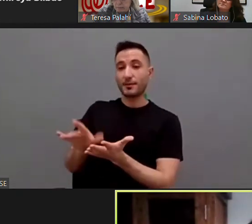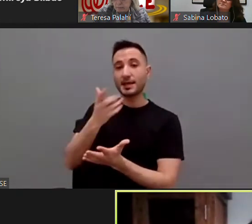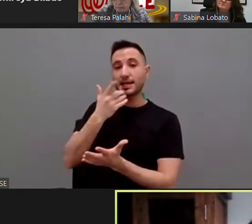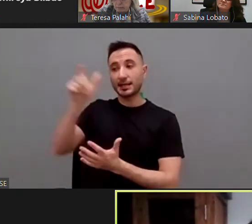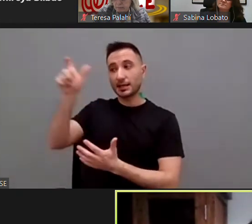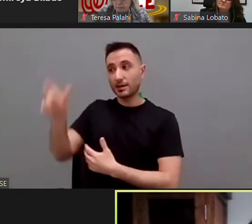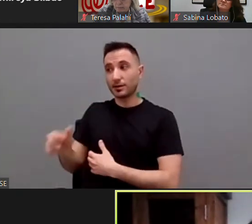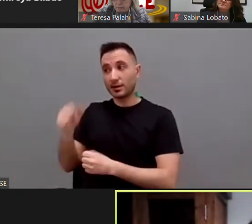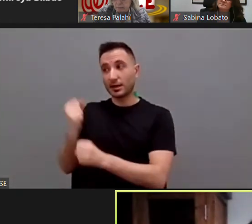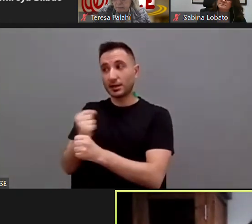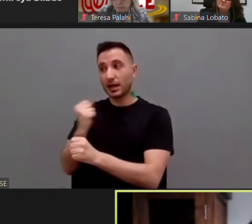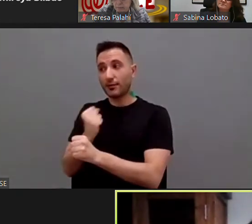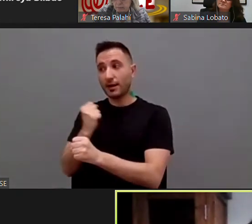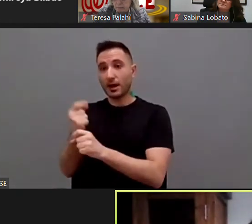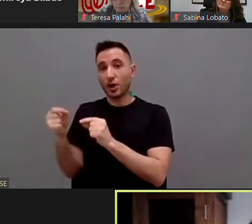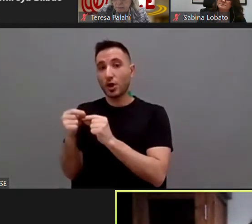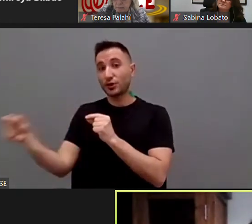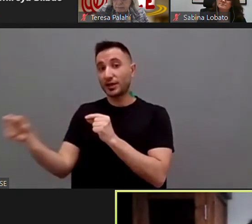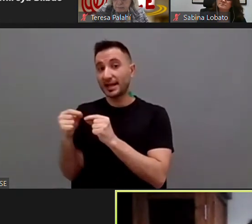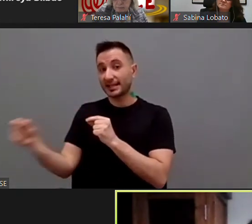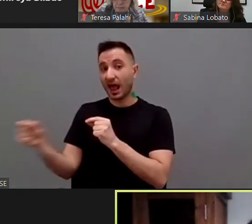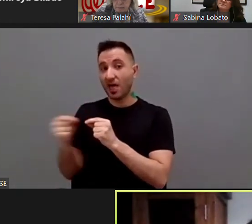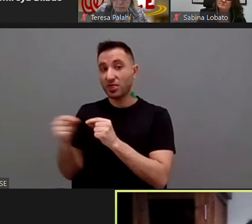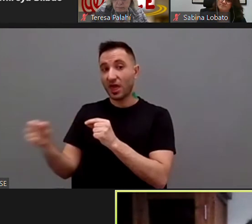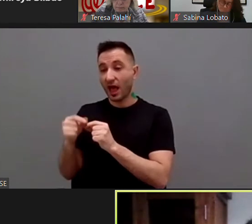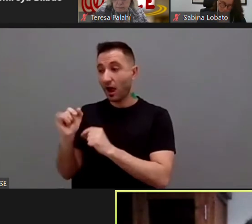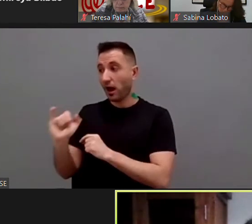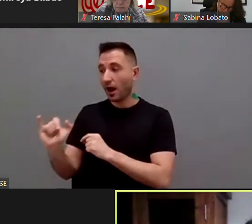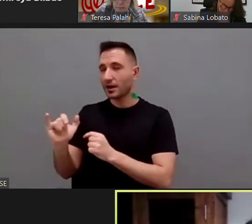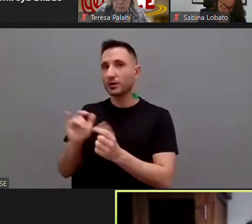su actividad laboral a distancia y en algún momento